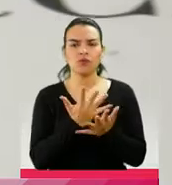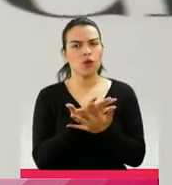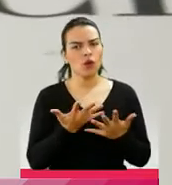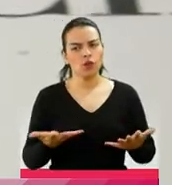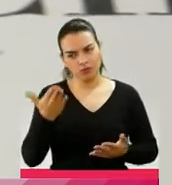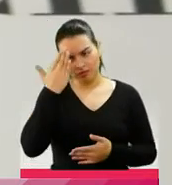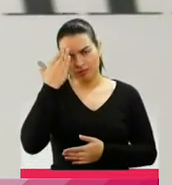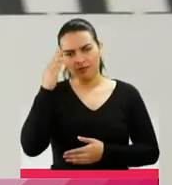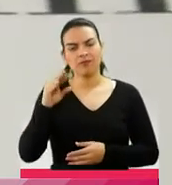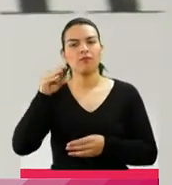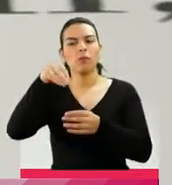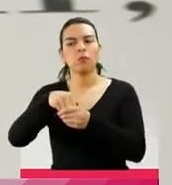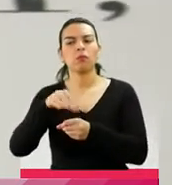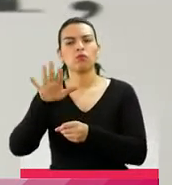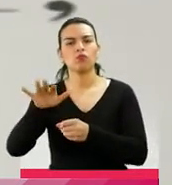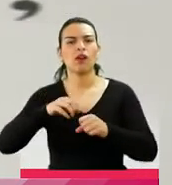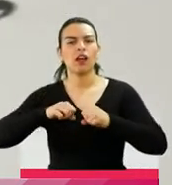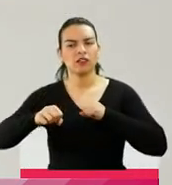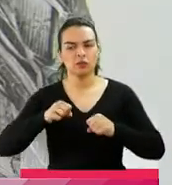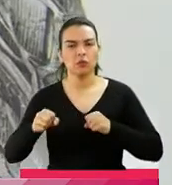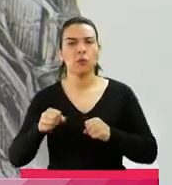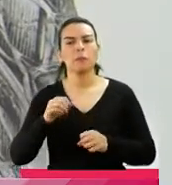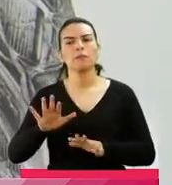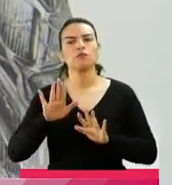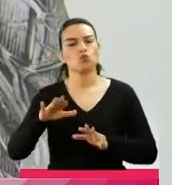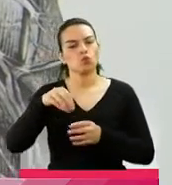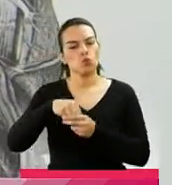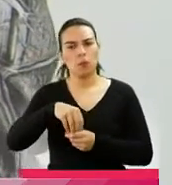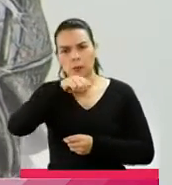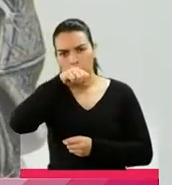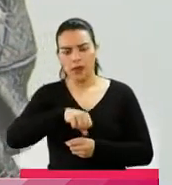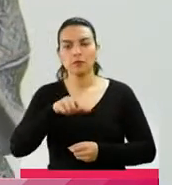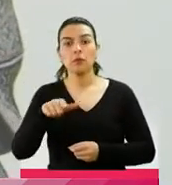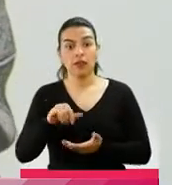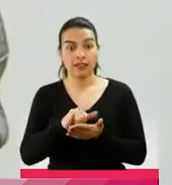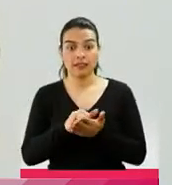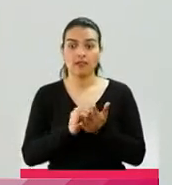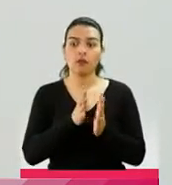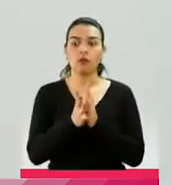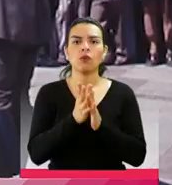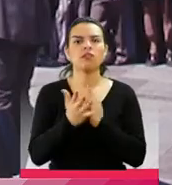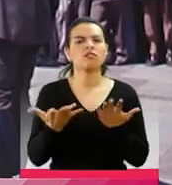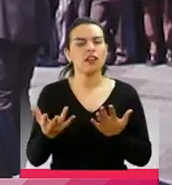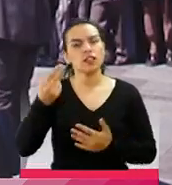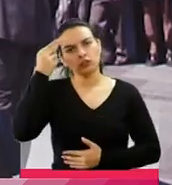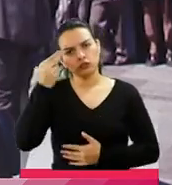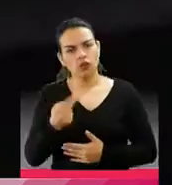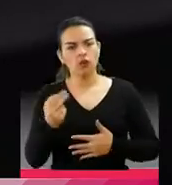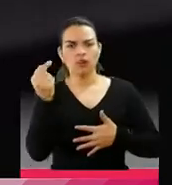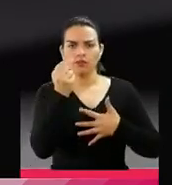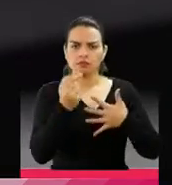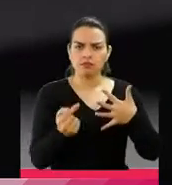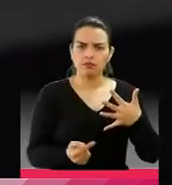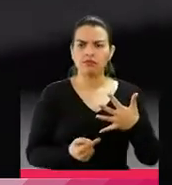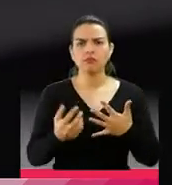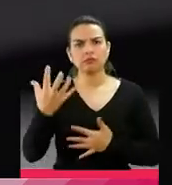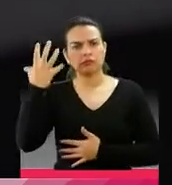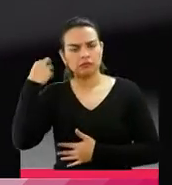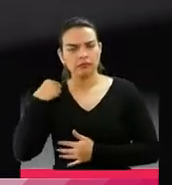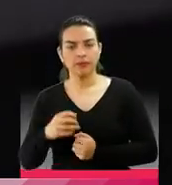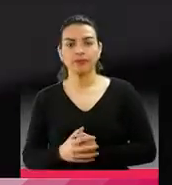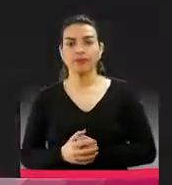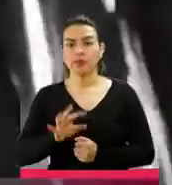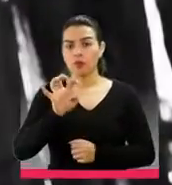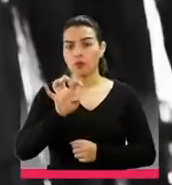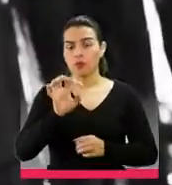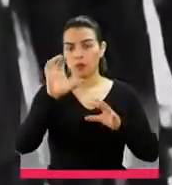oficina de gestión y patrimonio documental a través de ellos conoceremos sus historias e increíbles legados a las nueve de la noche